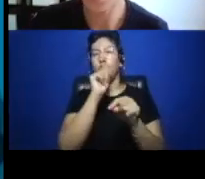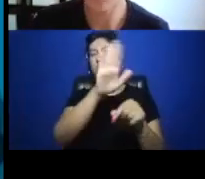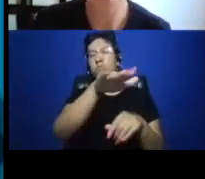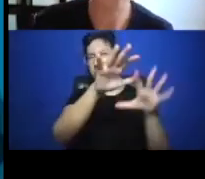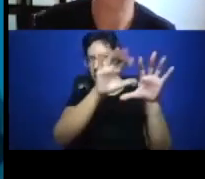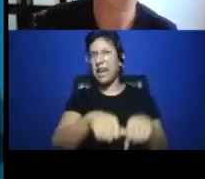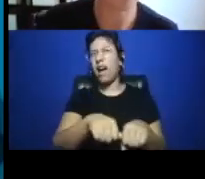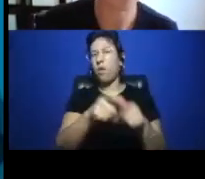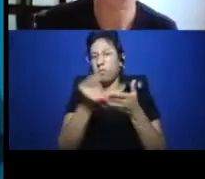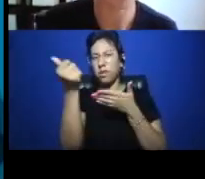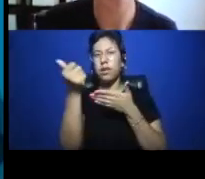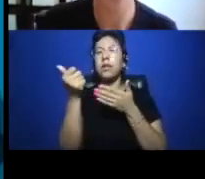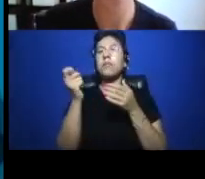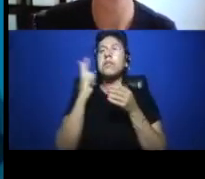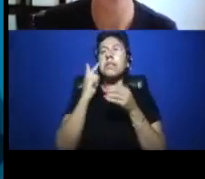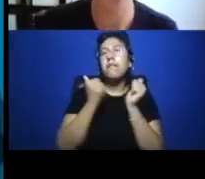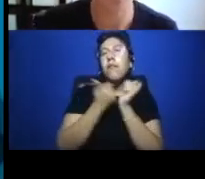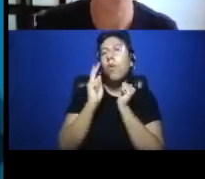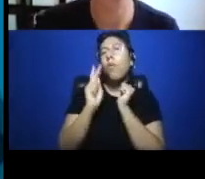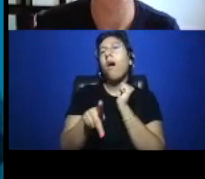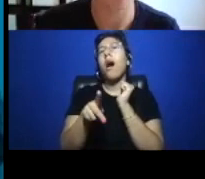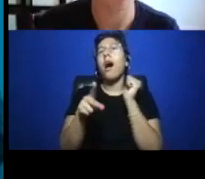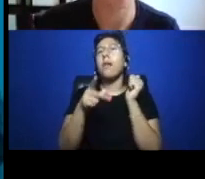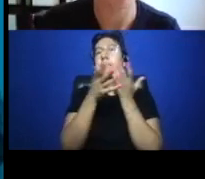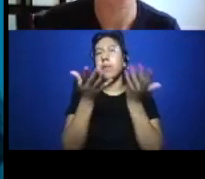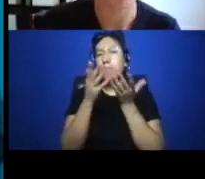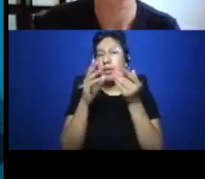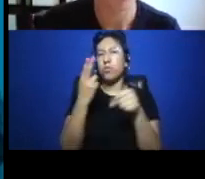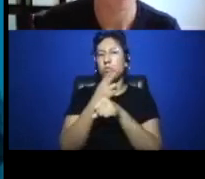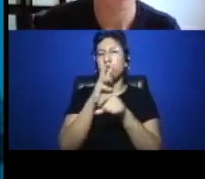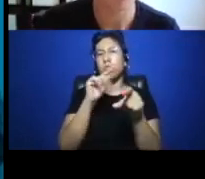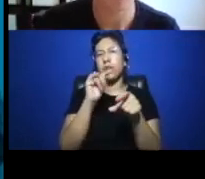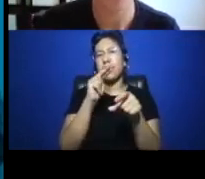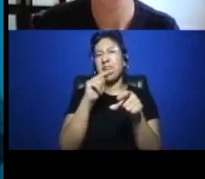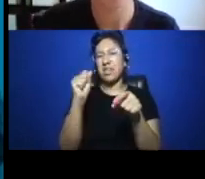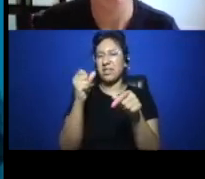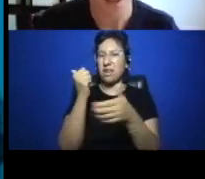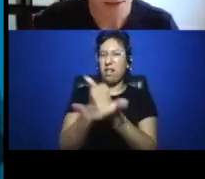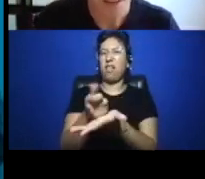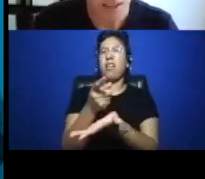Así que vamos a ver si podemos seguir los contactos.